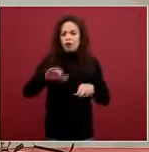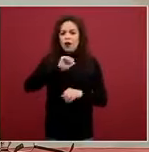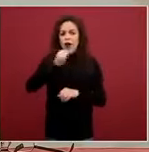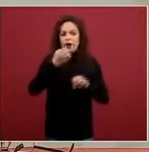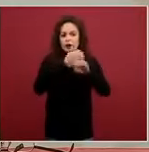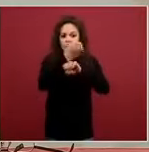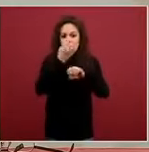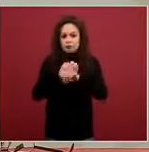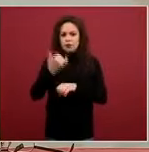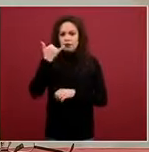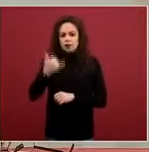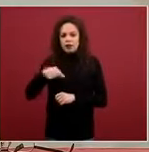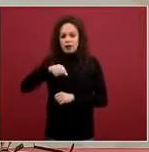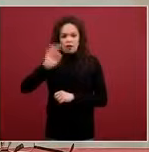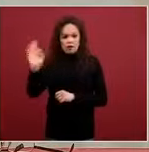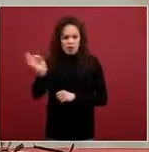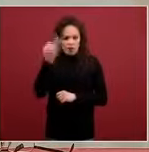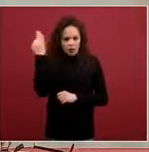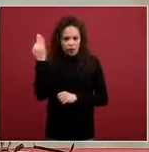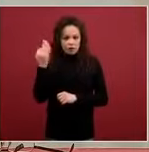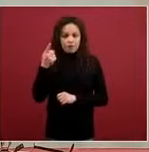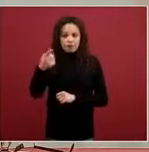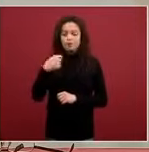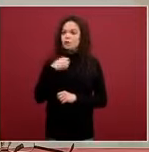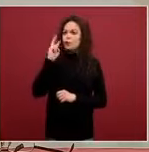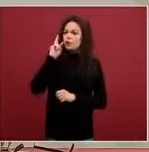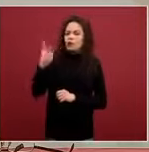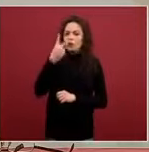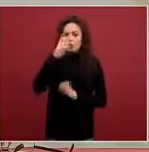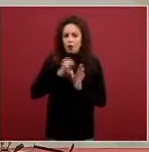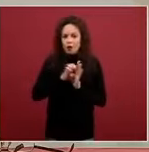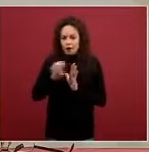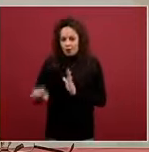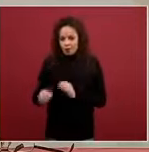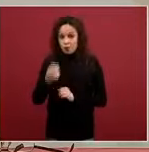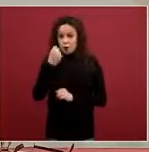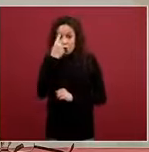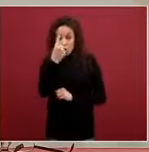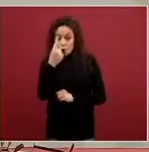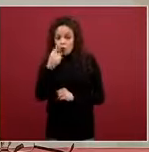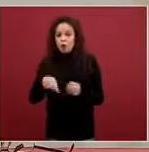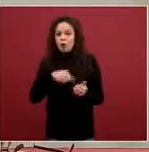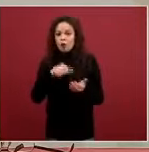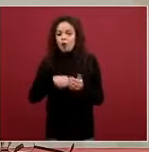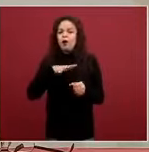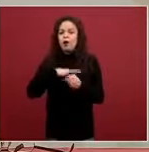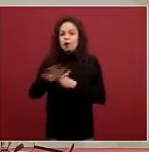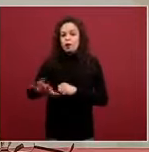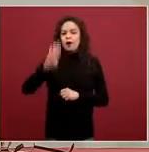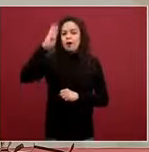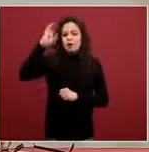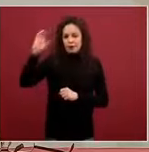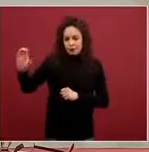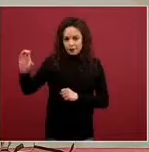2 ejemplos. Uno fue el caso de Baja California y me limité a expresarme sobre este caso porque tenemos la